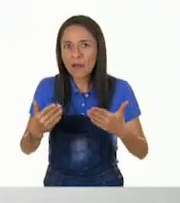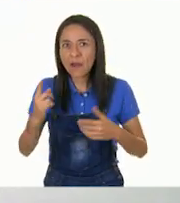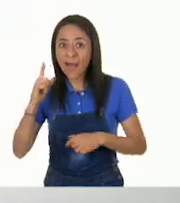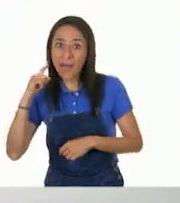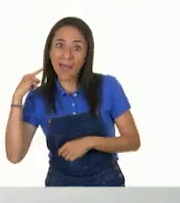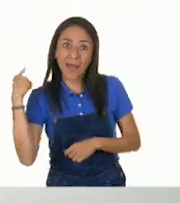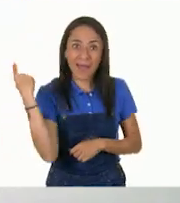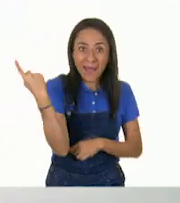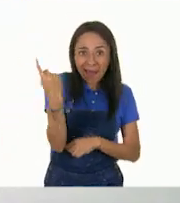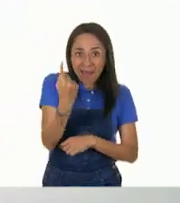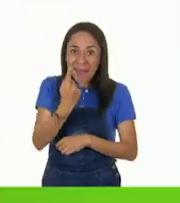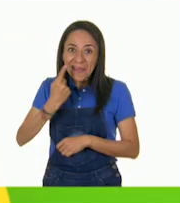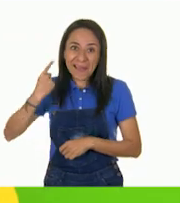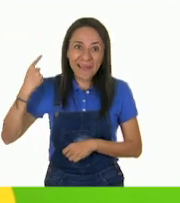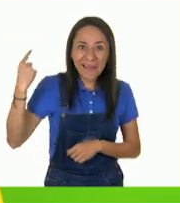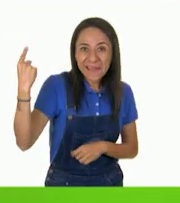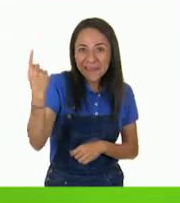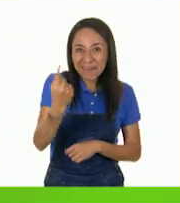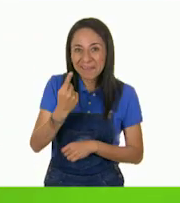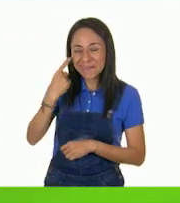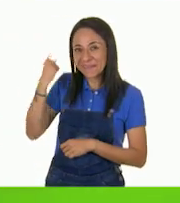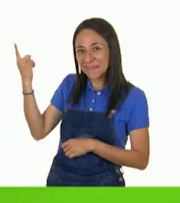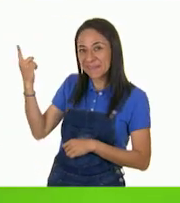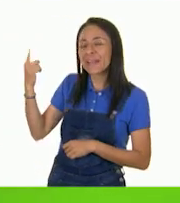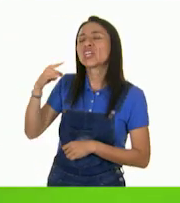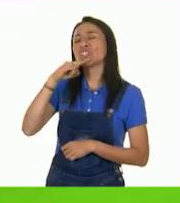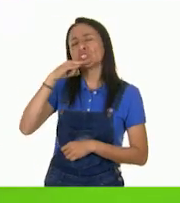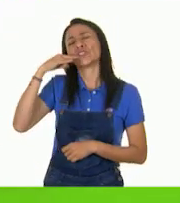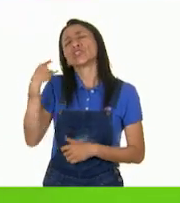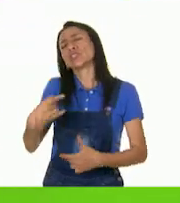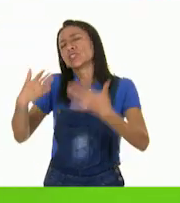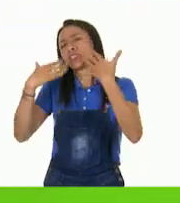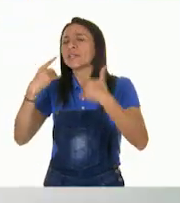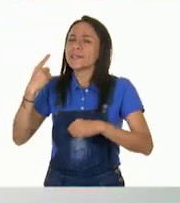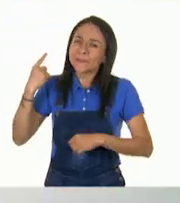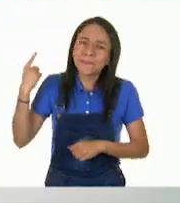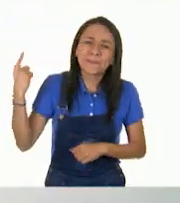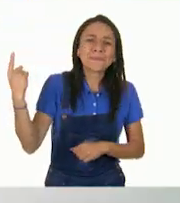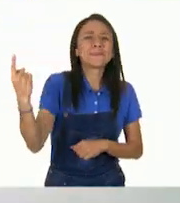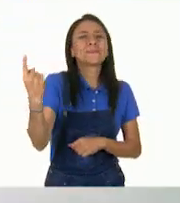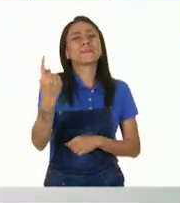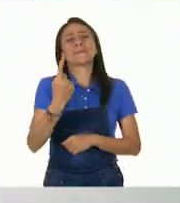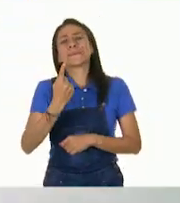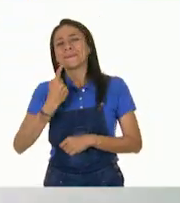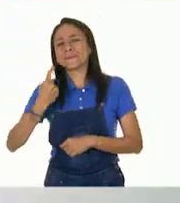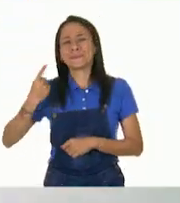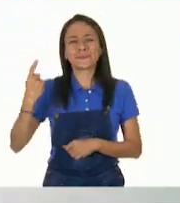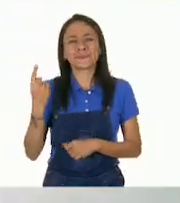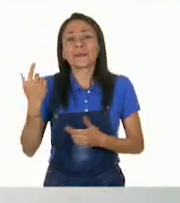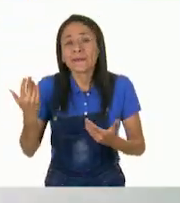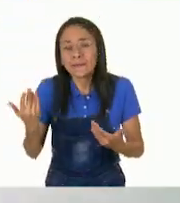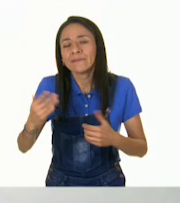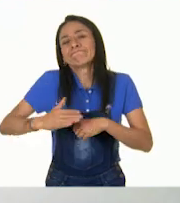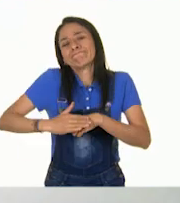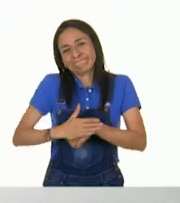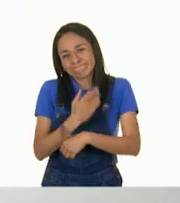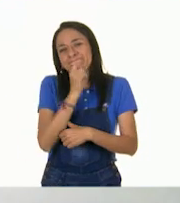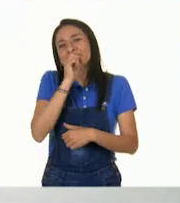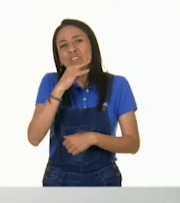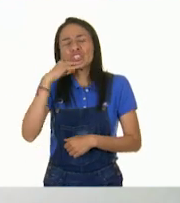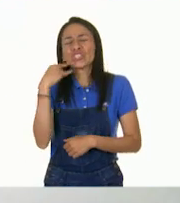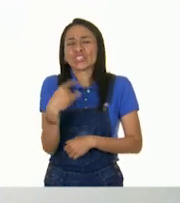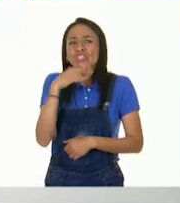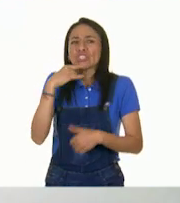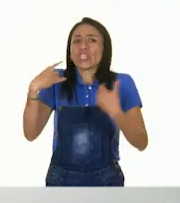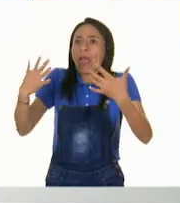hasta llegar a girar porque el chileno explicó a girar a girar porque el chileno